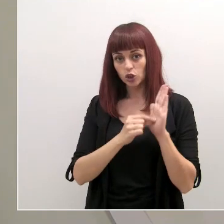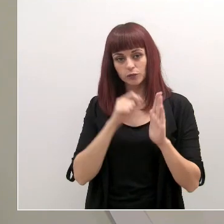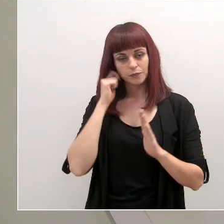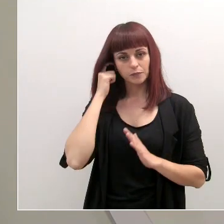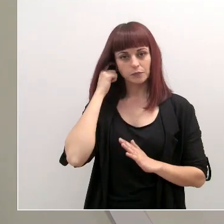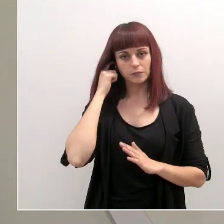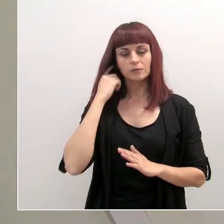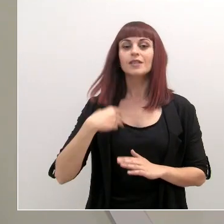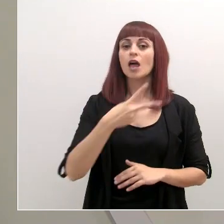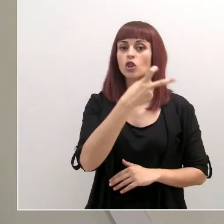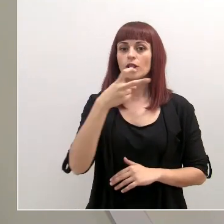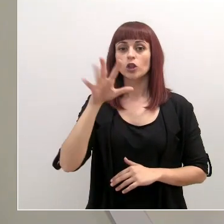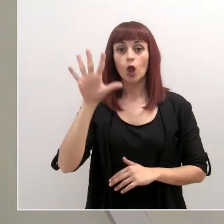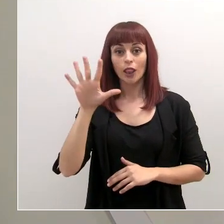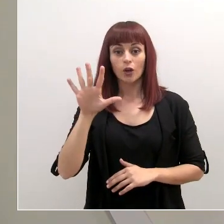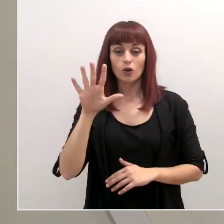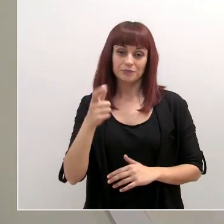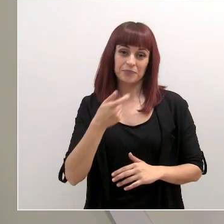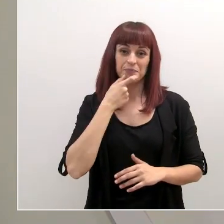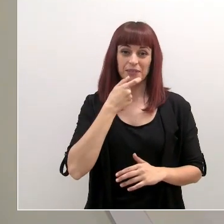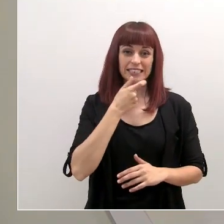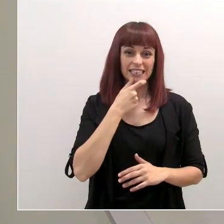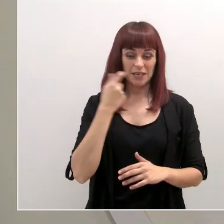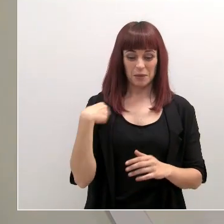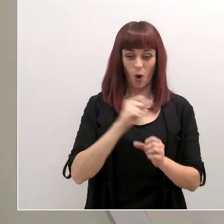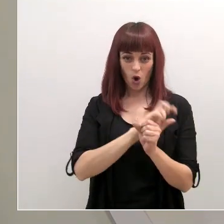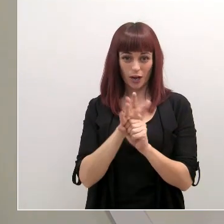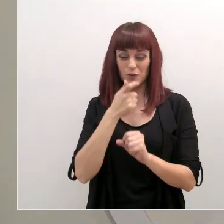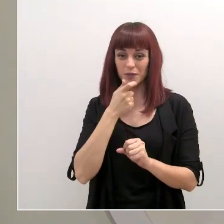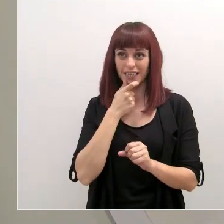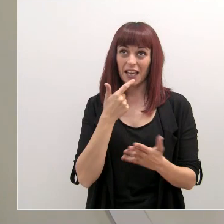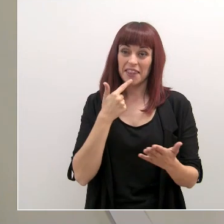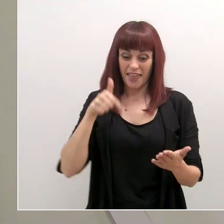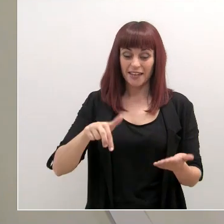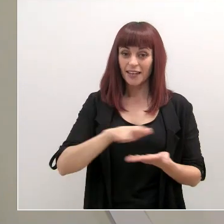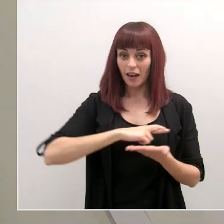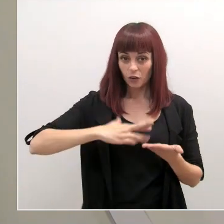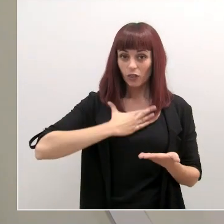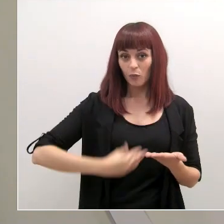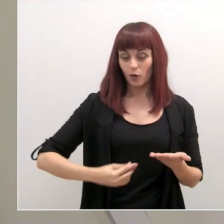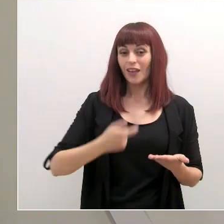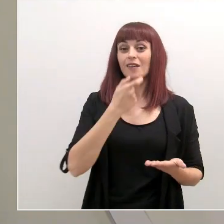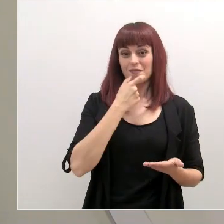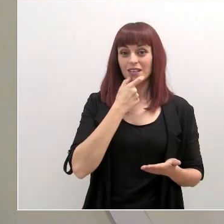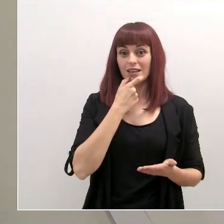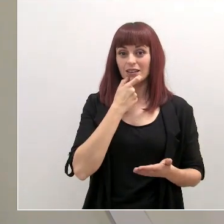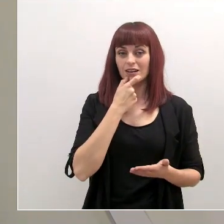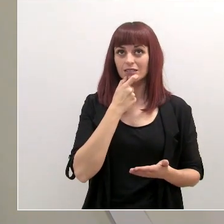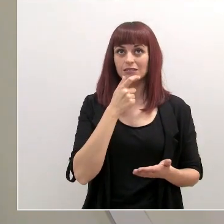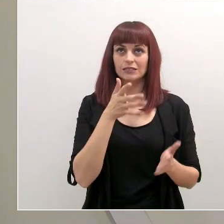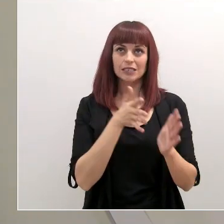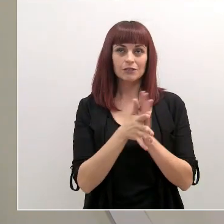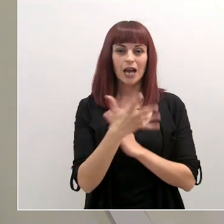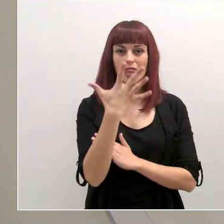tenemos 205 casos de la variante británica del virus y se estima que en la región esta variante británica supone